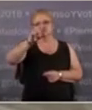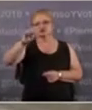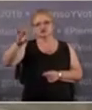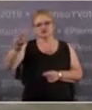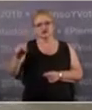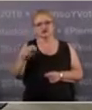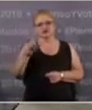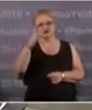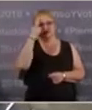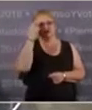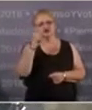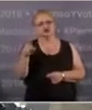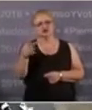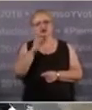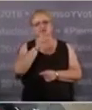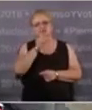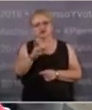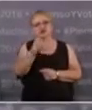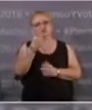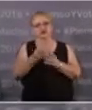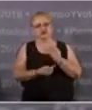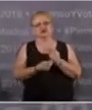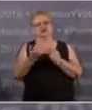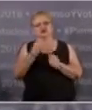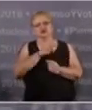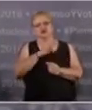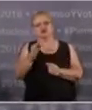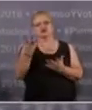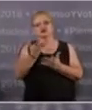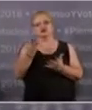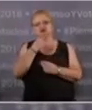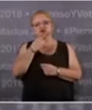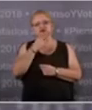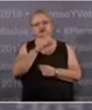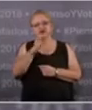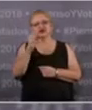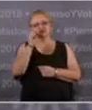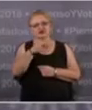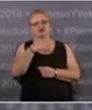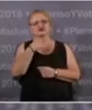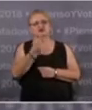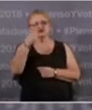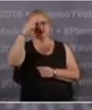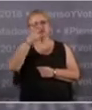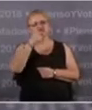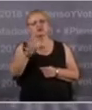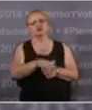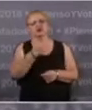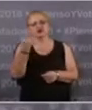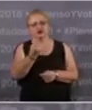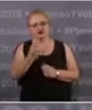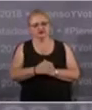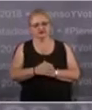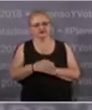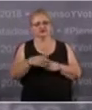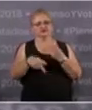o no. Recordemos que son respuestas binarias y posteriormente podrán hacer uso, evidentemente, de la voz para decir el por qué. Les vamos diciendo cómo